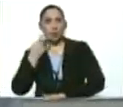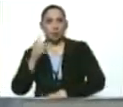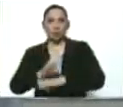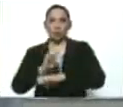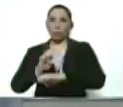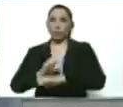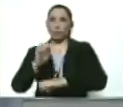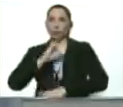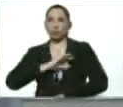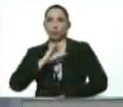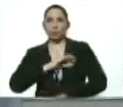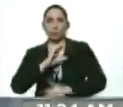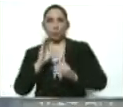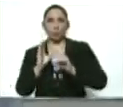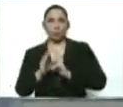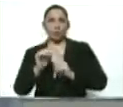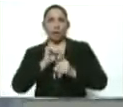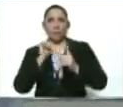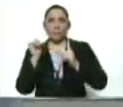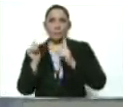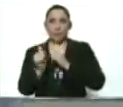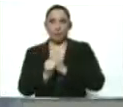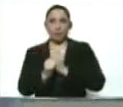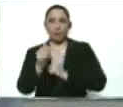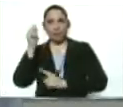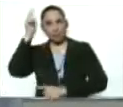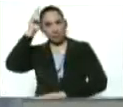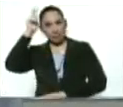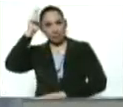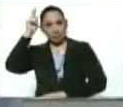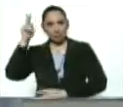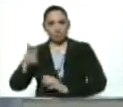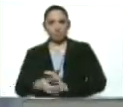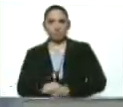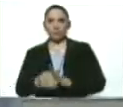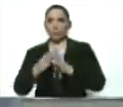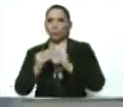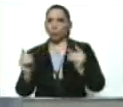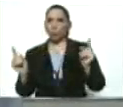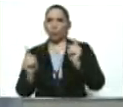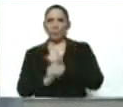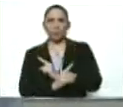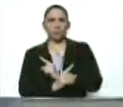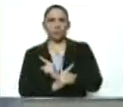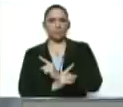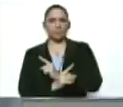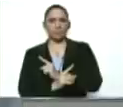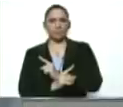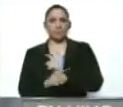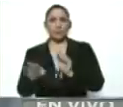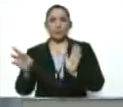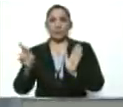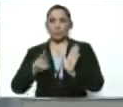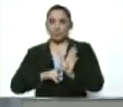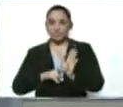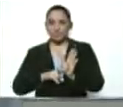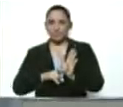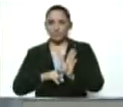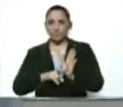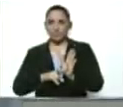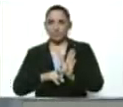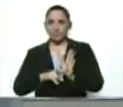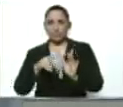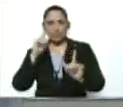sociales, culturales, ambientales e indígenas, todo cambió, repito, más allá de